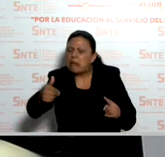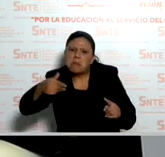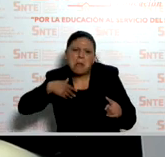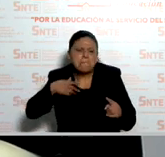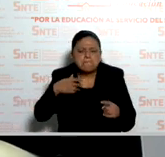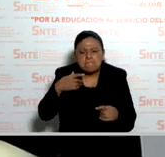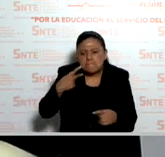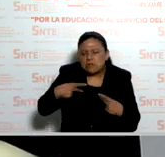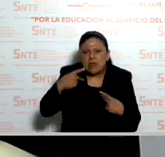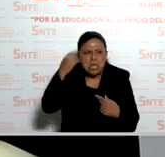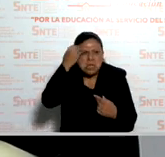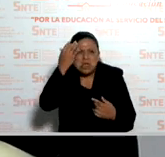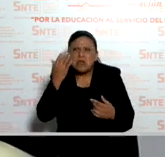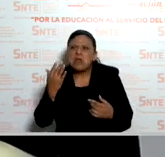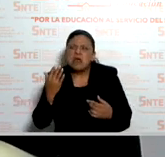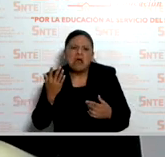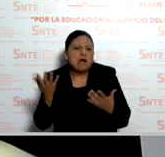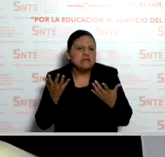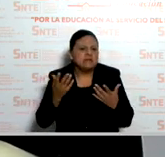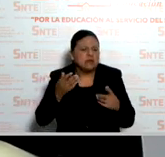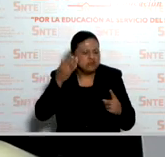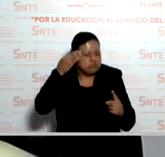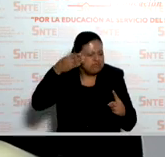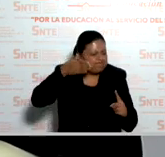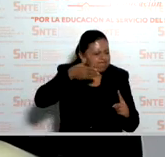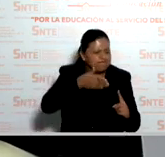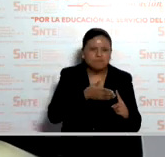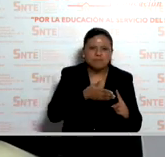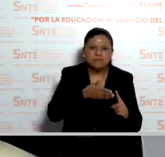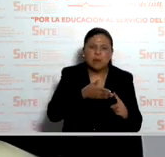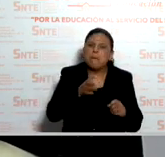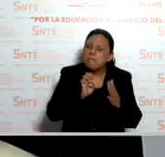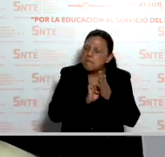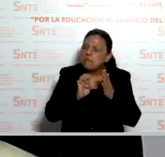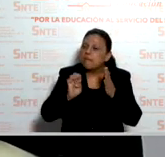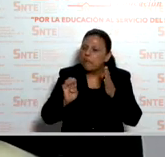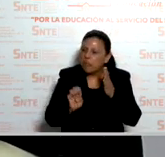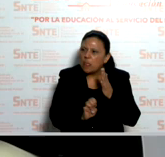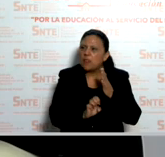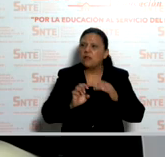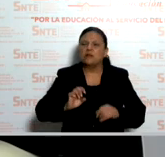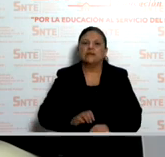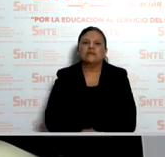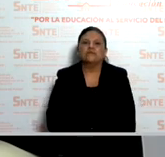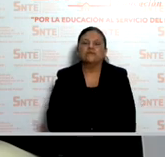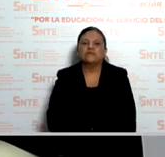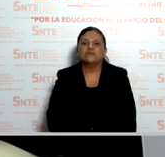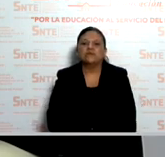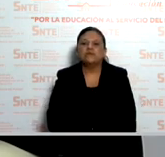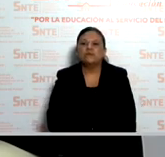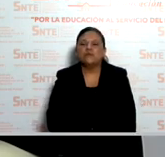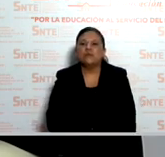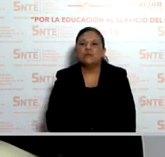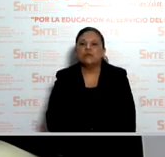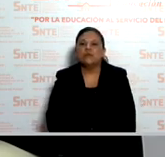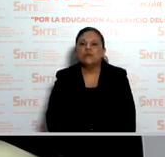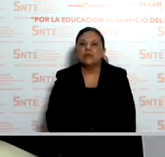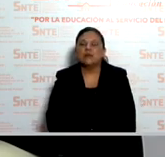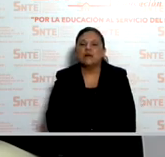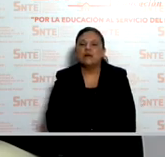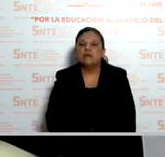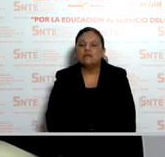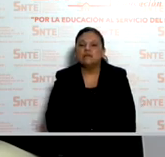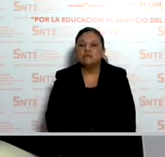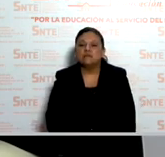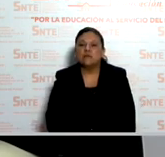ocurre como en casi todas partes del mundo. Por ejemplo, lamentablemente, ahí está. En la